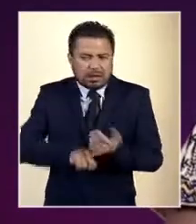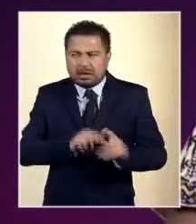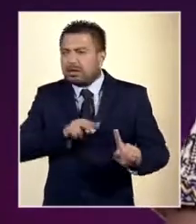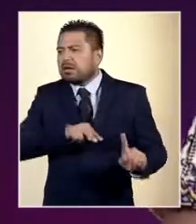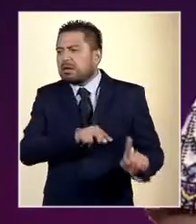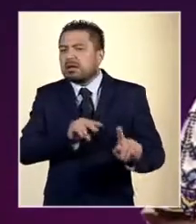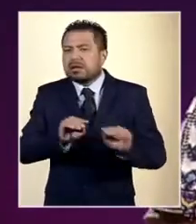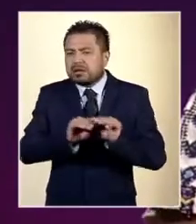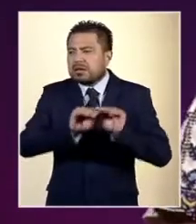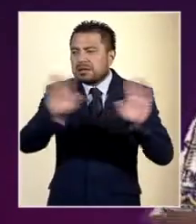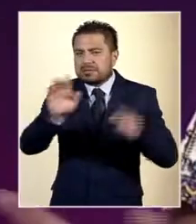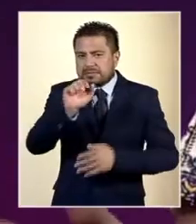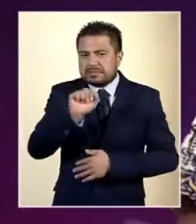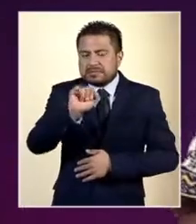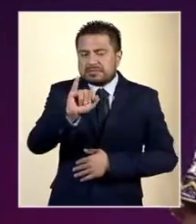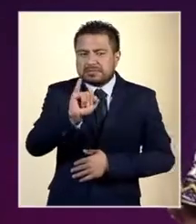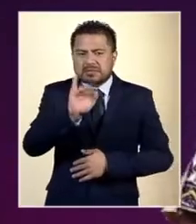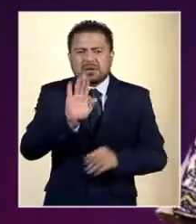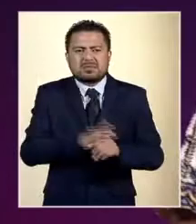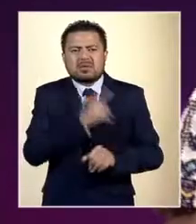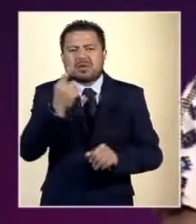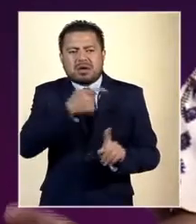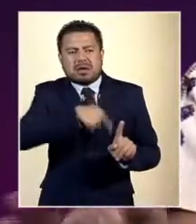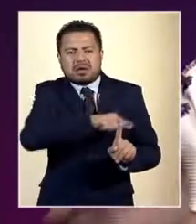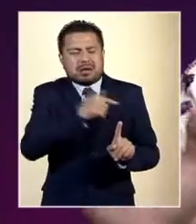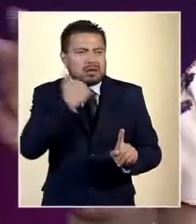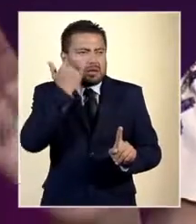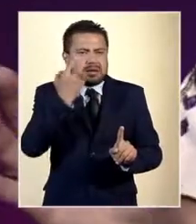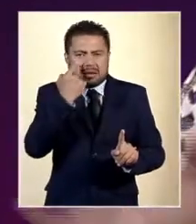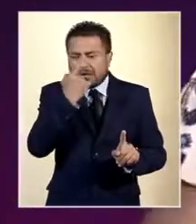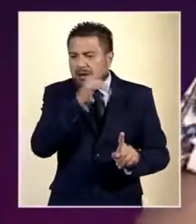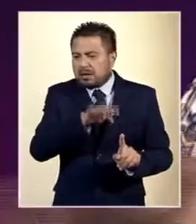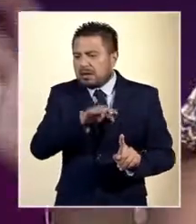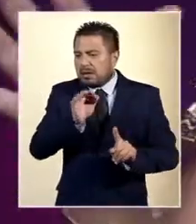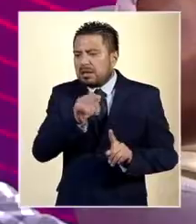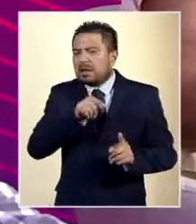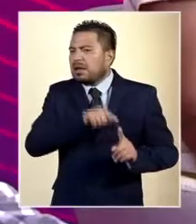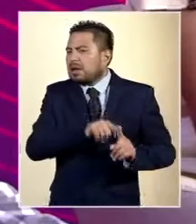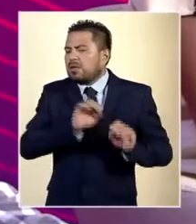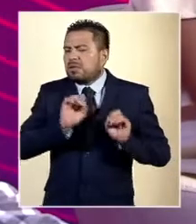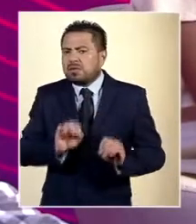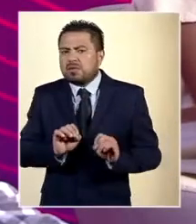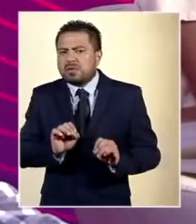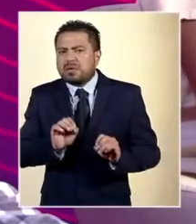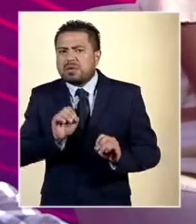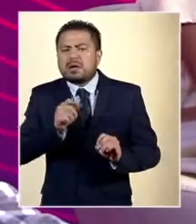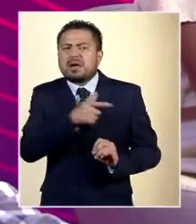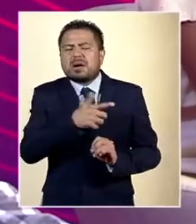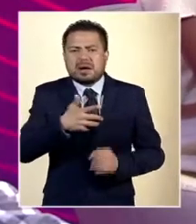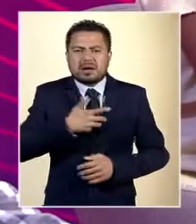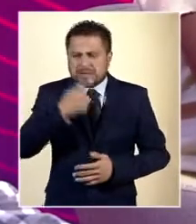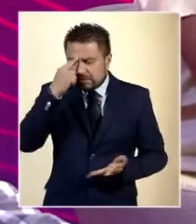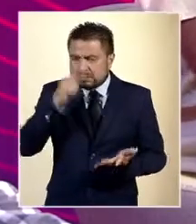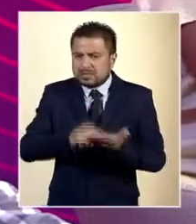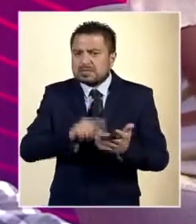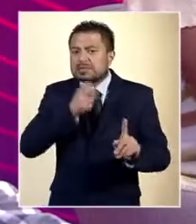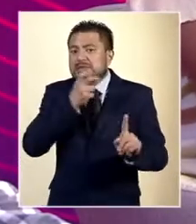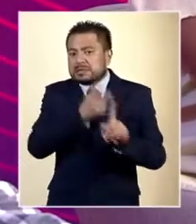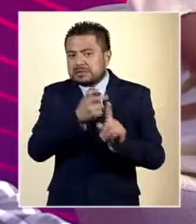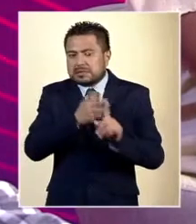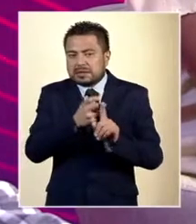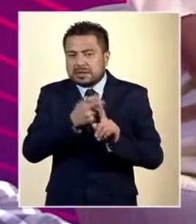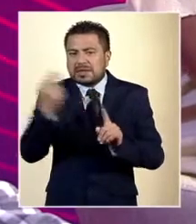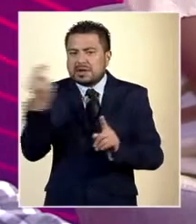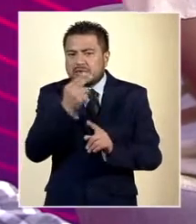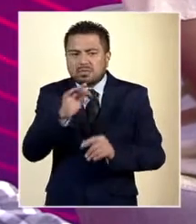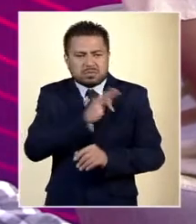claro, porque pues será porque ellos quieren que están ahí, será que ¿no? Que tienen, y que creo que ahí es donde